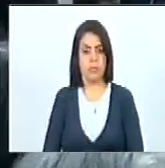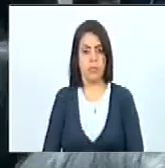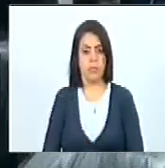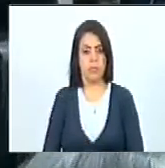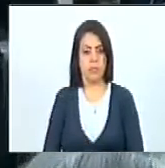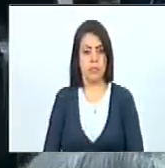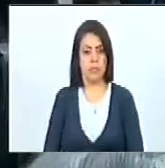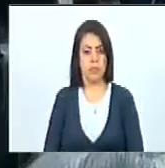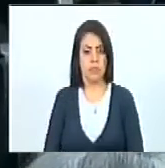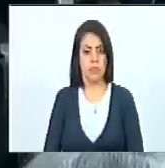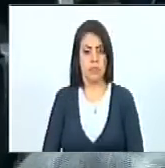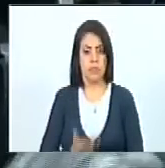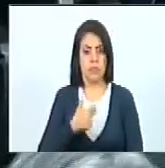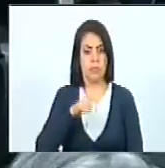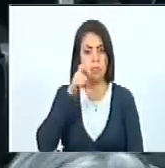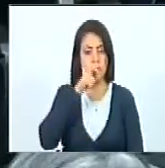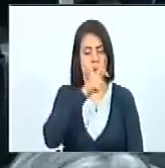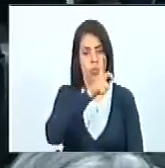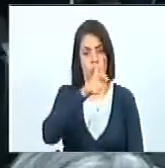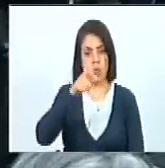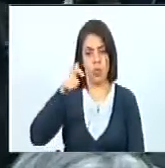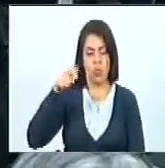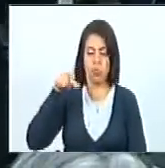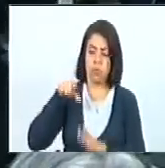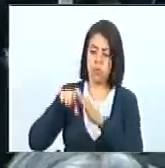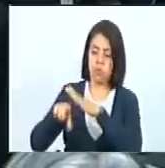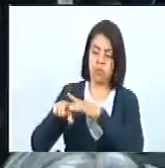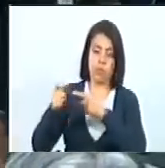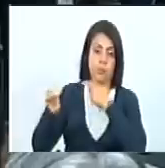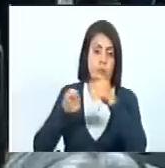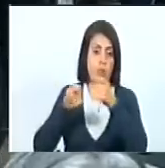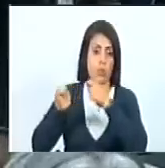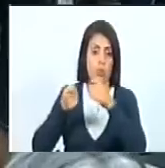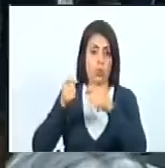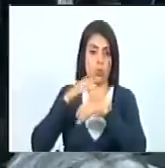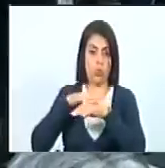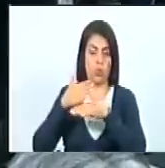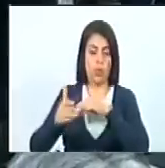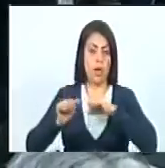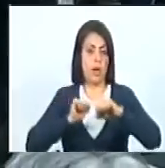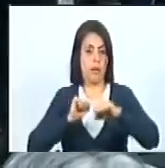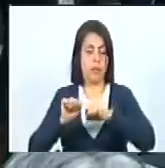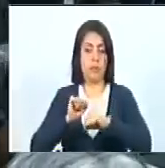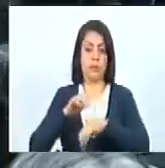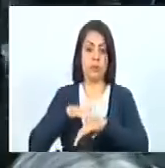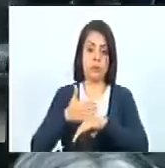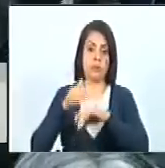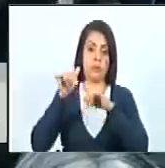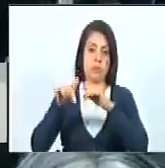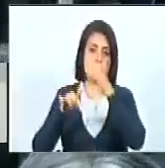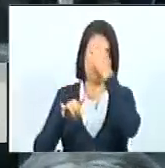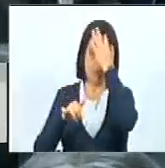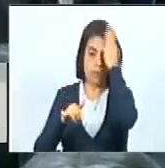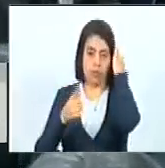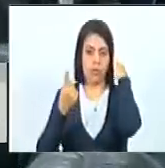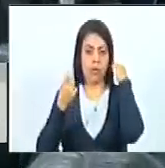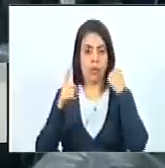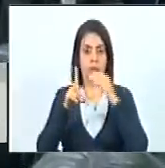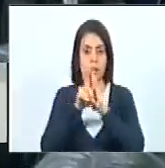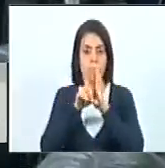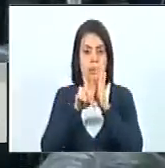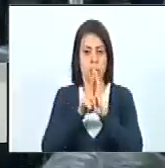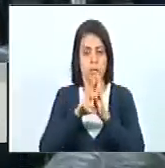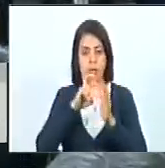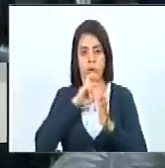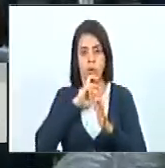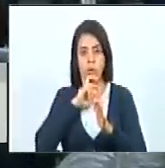a allanar nuestra soberanía y a ejercer esas acciones o esa minería ilegal